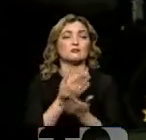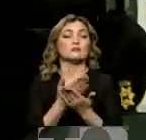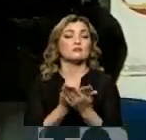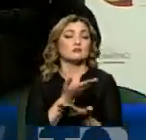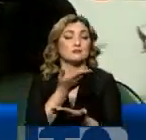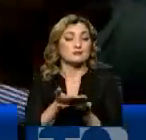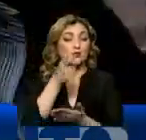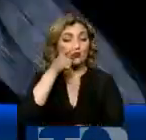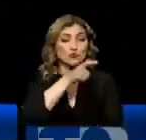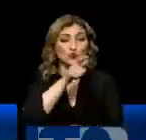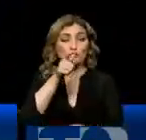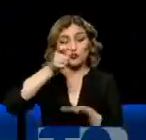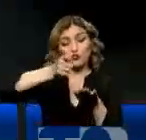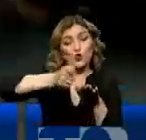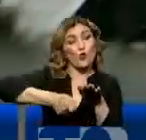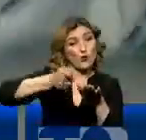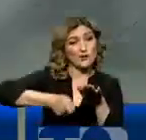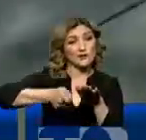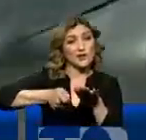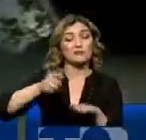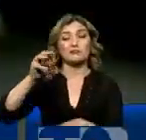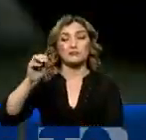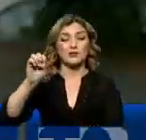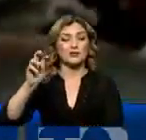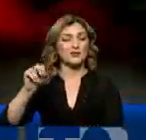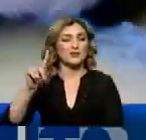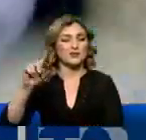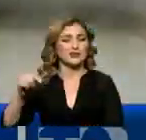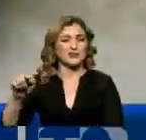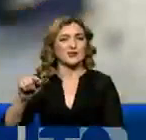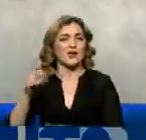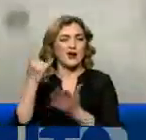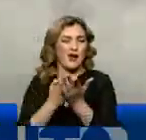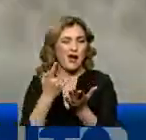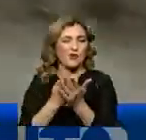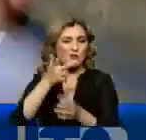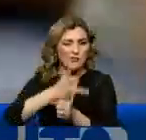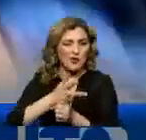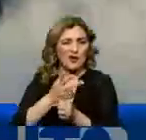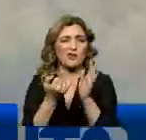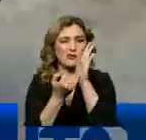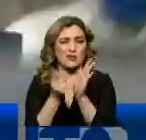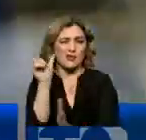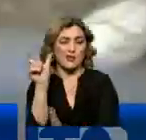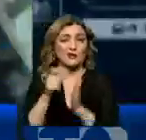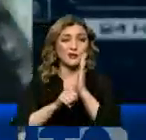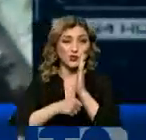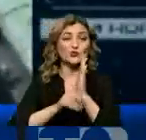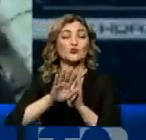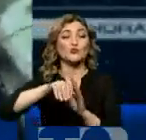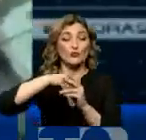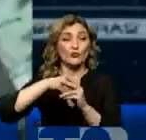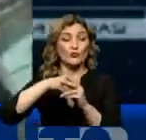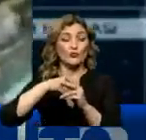que presentó el fiscal ante la jueza Elba Méndez existen pericias de audio, video y de identidad humana, entre las que se incluyó